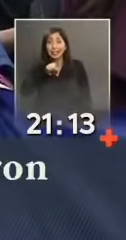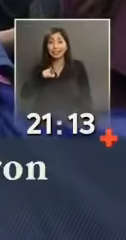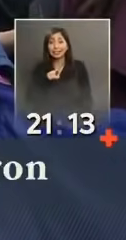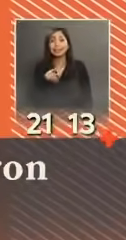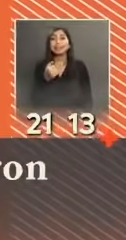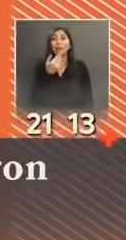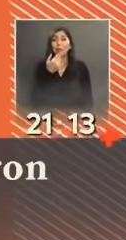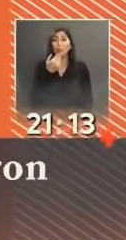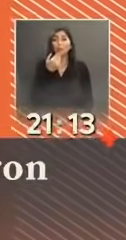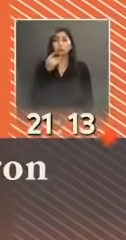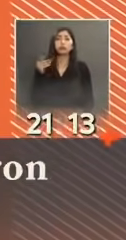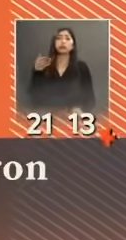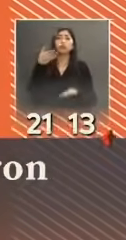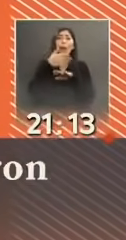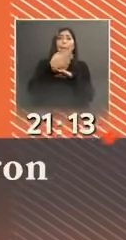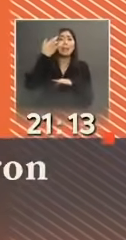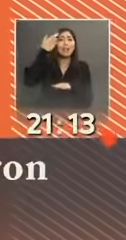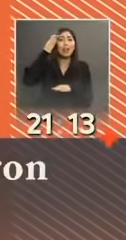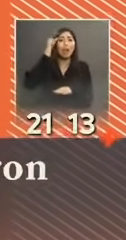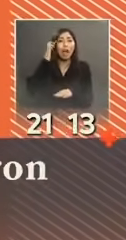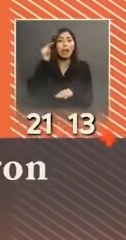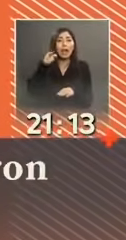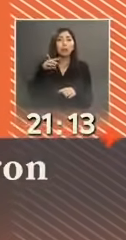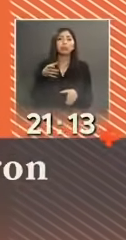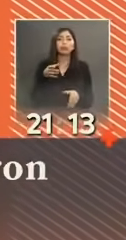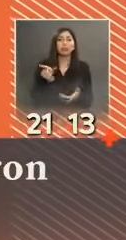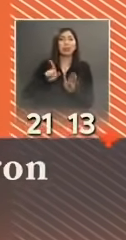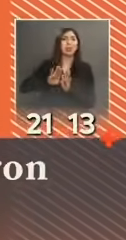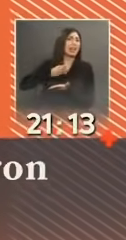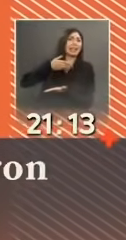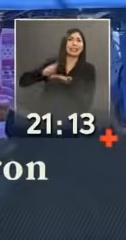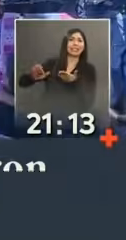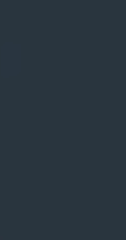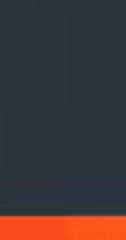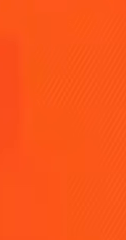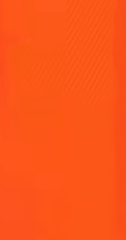en Peñalolén, rechazó estas agresiones.